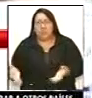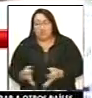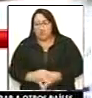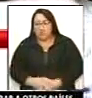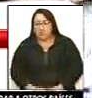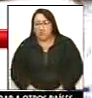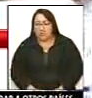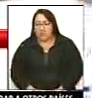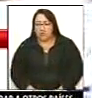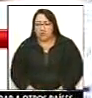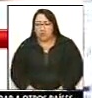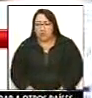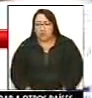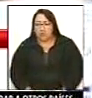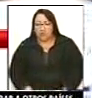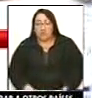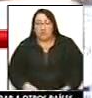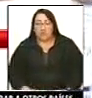Ahí, si me permite,